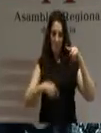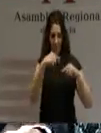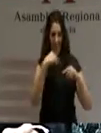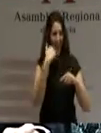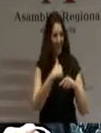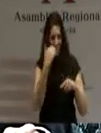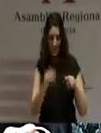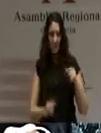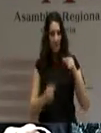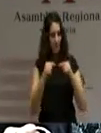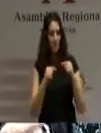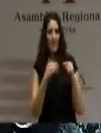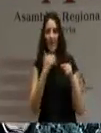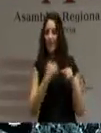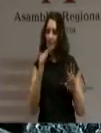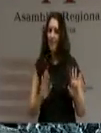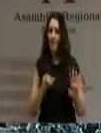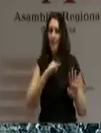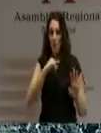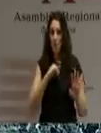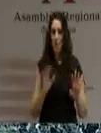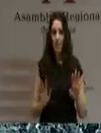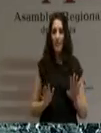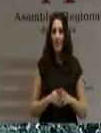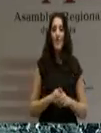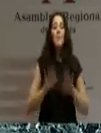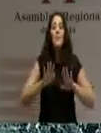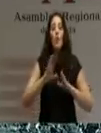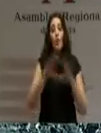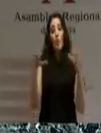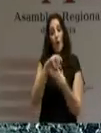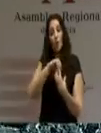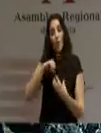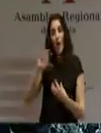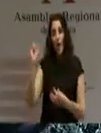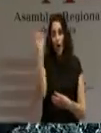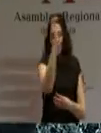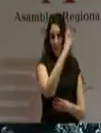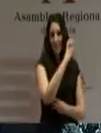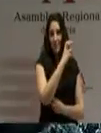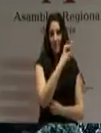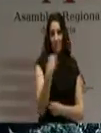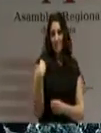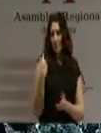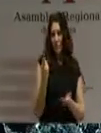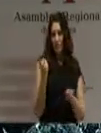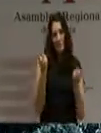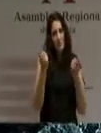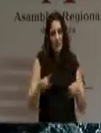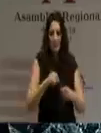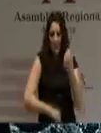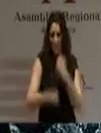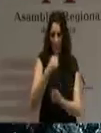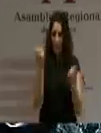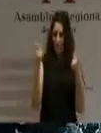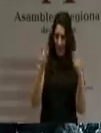media en deuda. Y, sin embargo, otras comunidades autónomas que tienen una similar financiación a la nuestra,